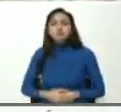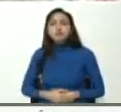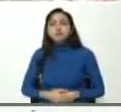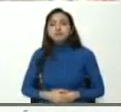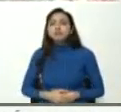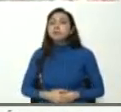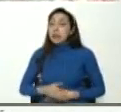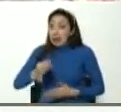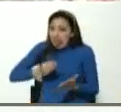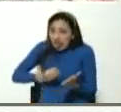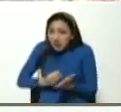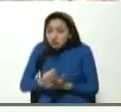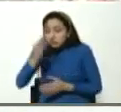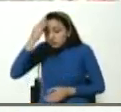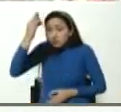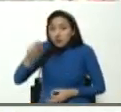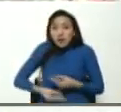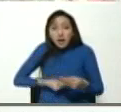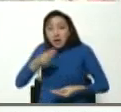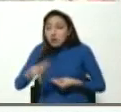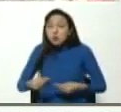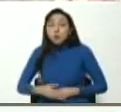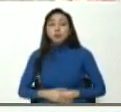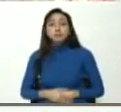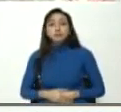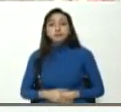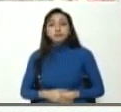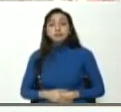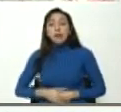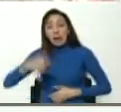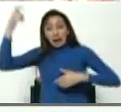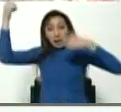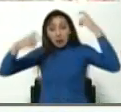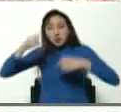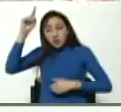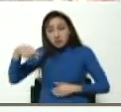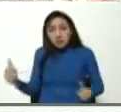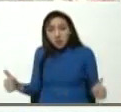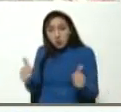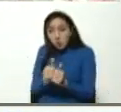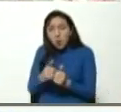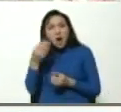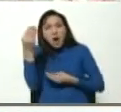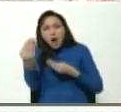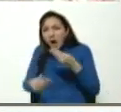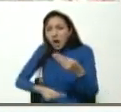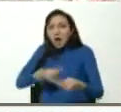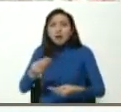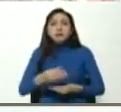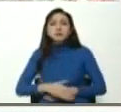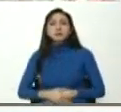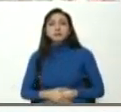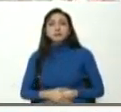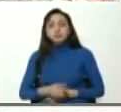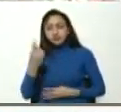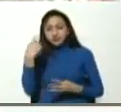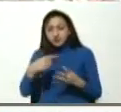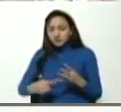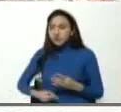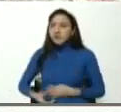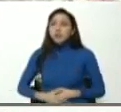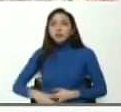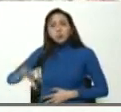su lealtad para que el comandante chávez pudiera desarrollar los conceptos